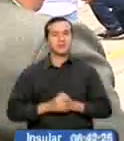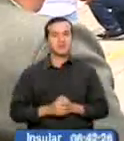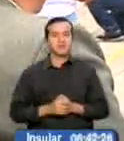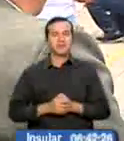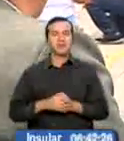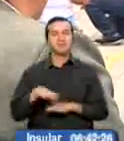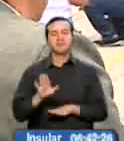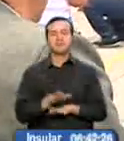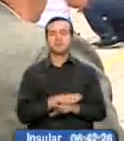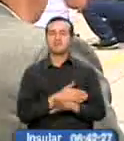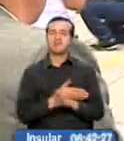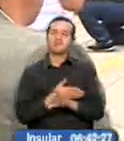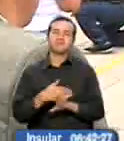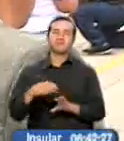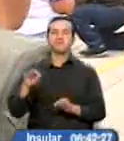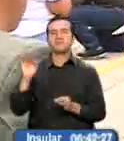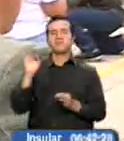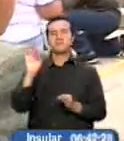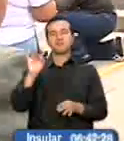papel,